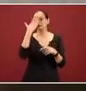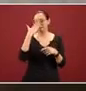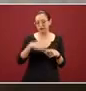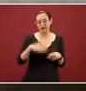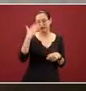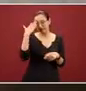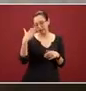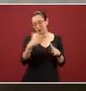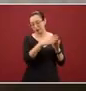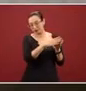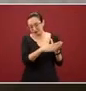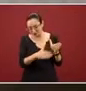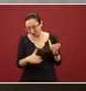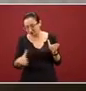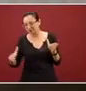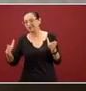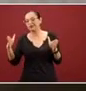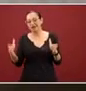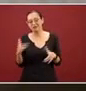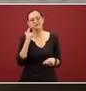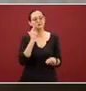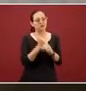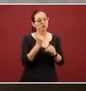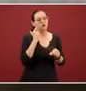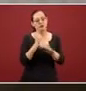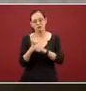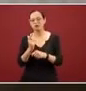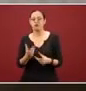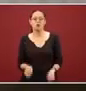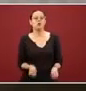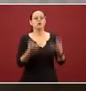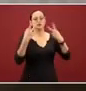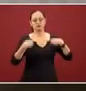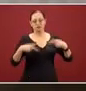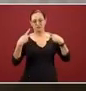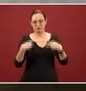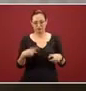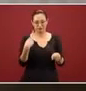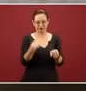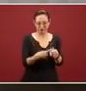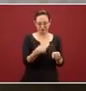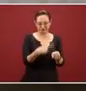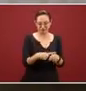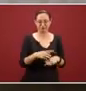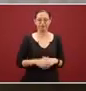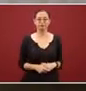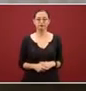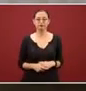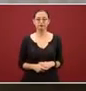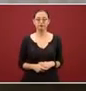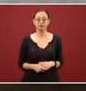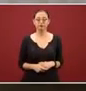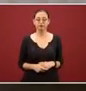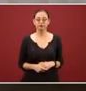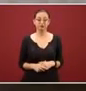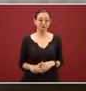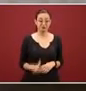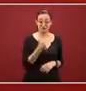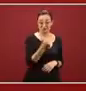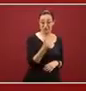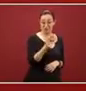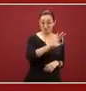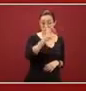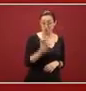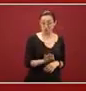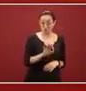del tiempo también cómo va la positividad. Y una fracción de positividad del 7%,